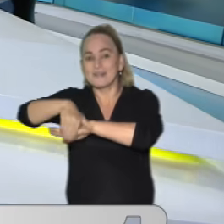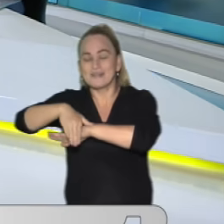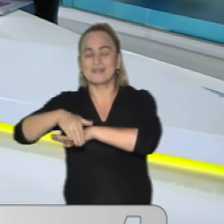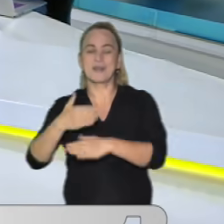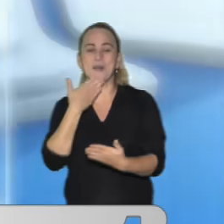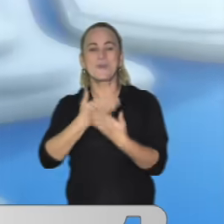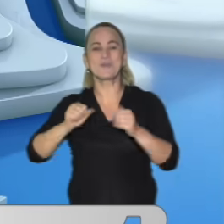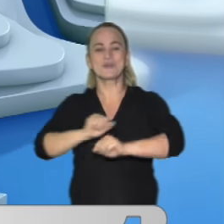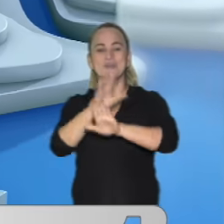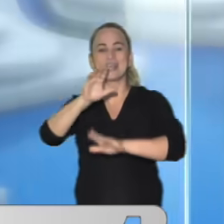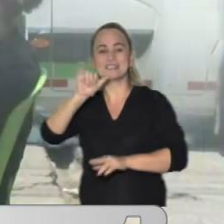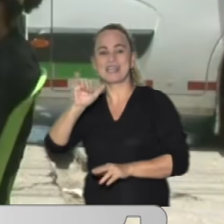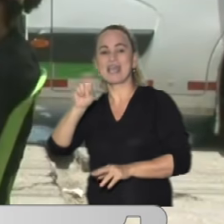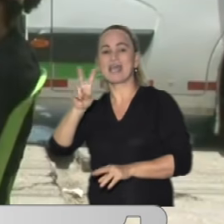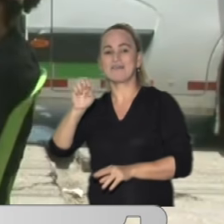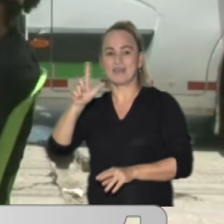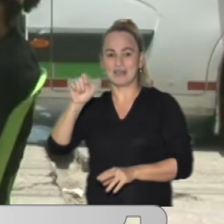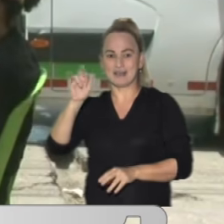días.